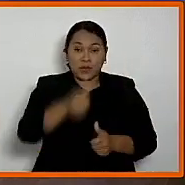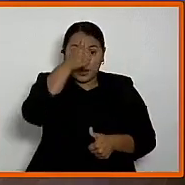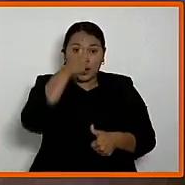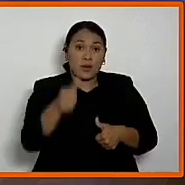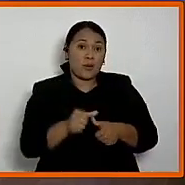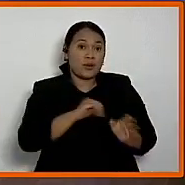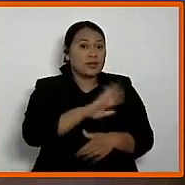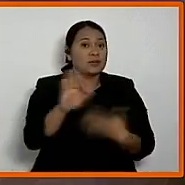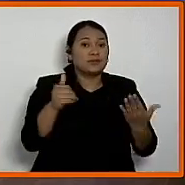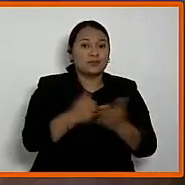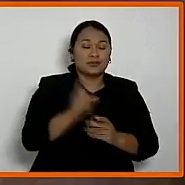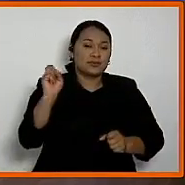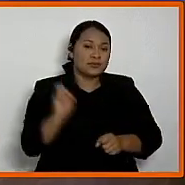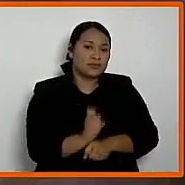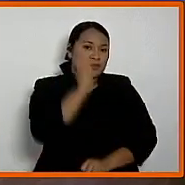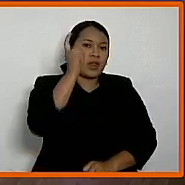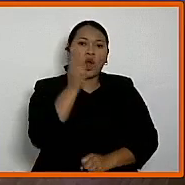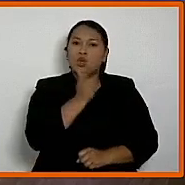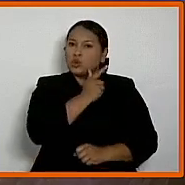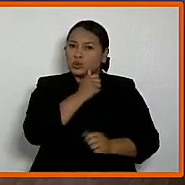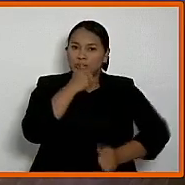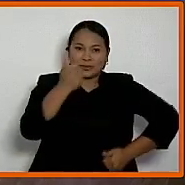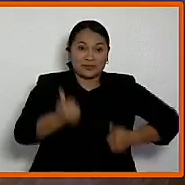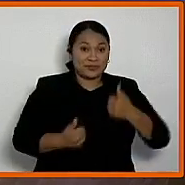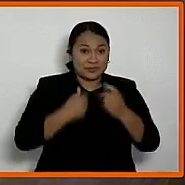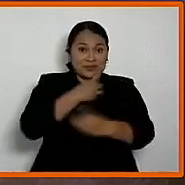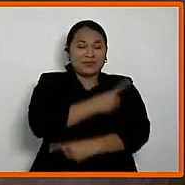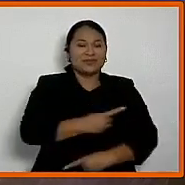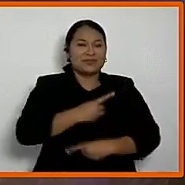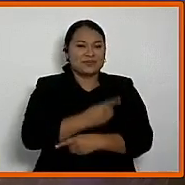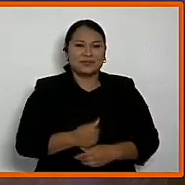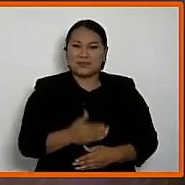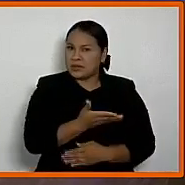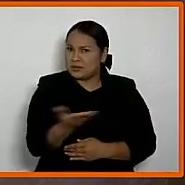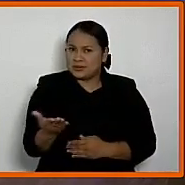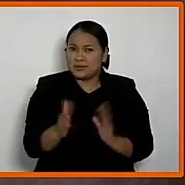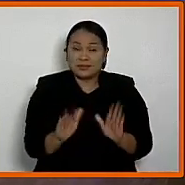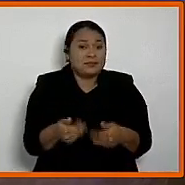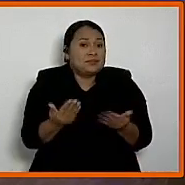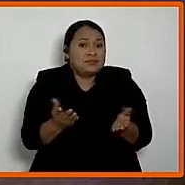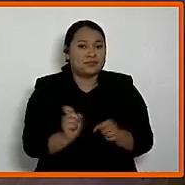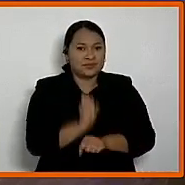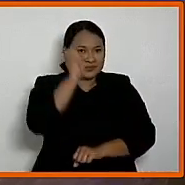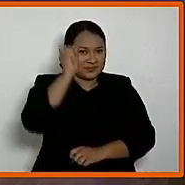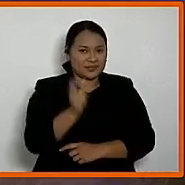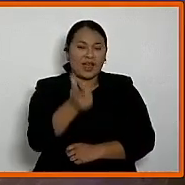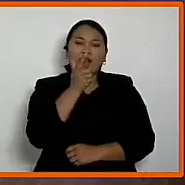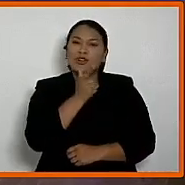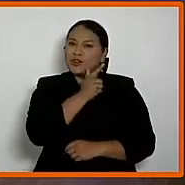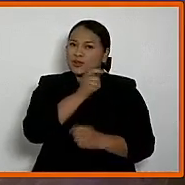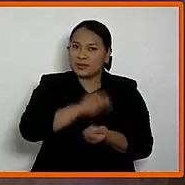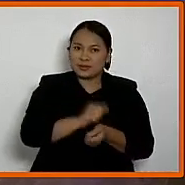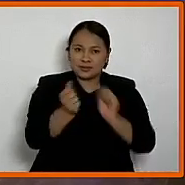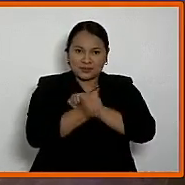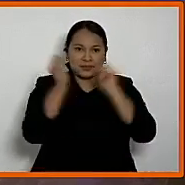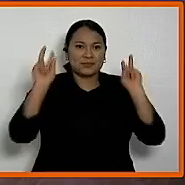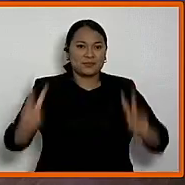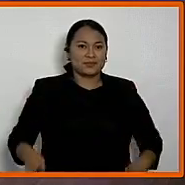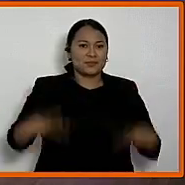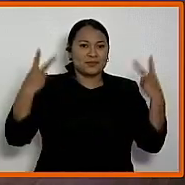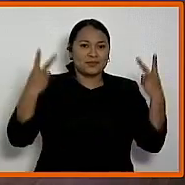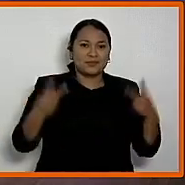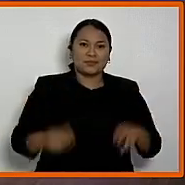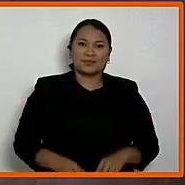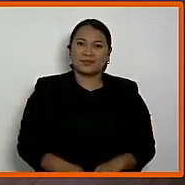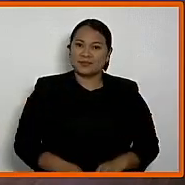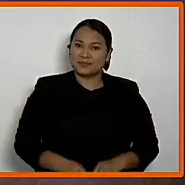recuerden, Natalia, que ganarse la Loto también es alegría y diversión. ¿Y vos, cómo te la vas a ganar? Loto te cambia la vida.